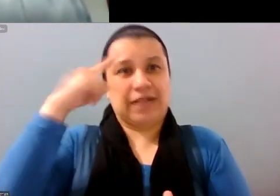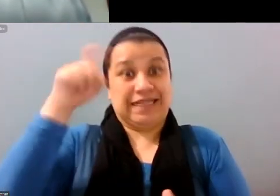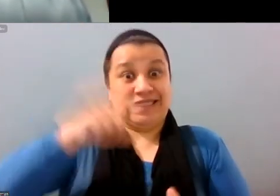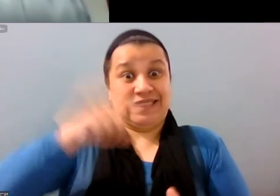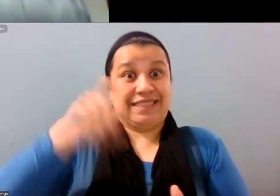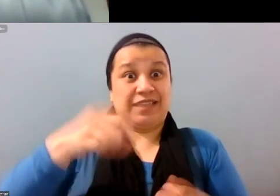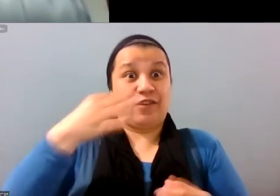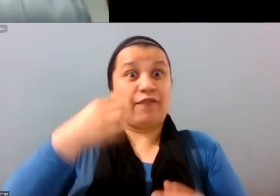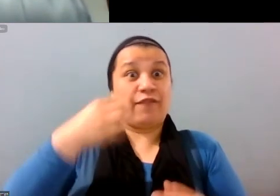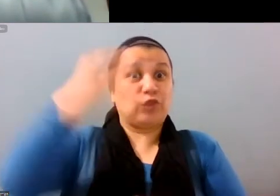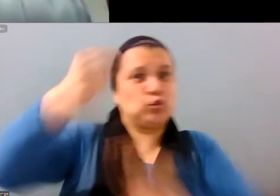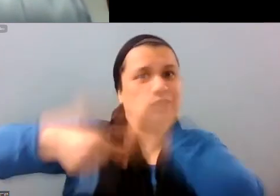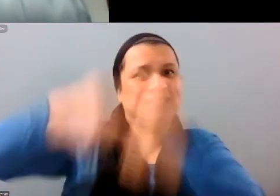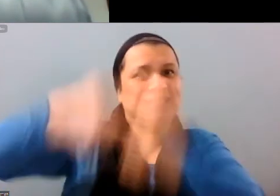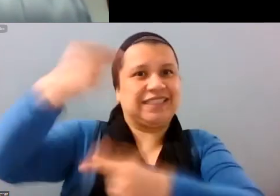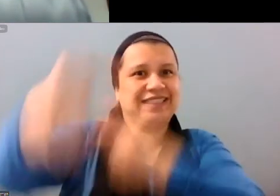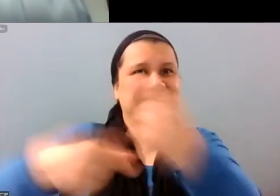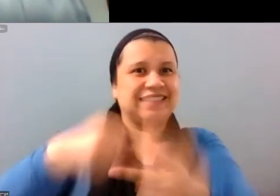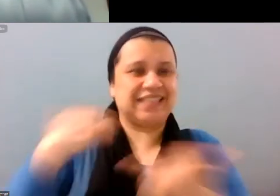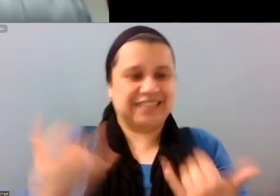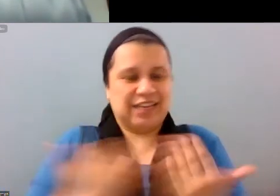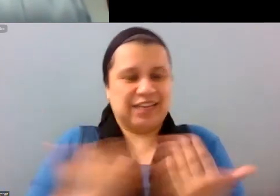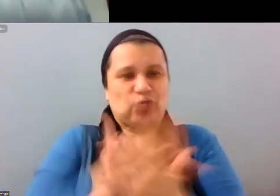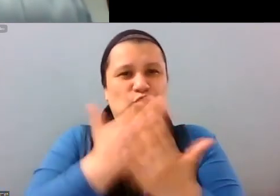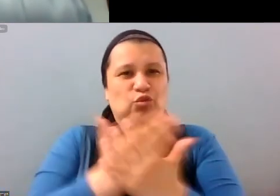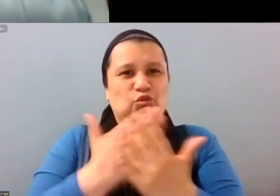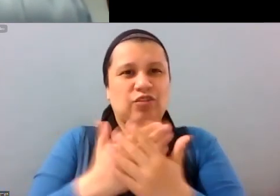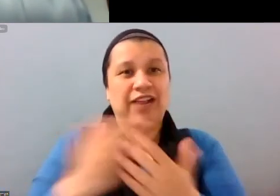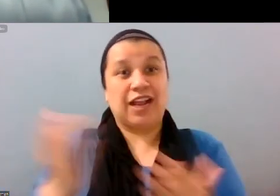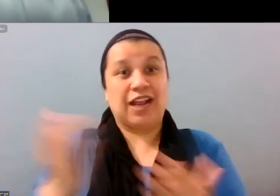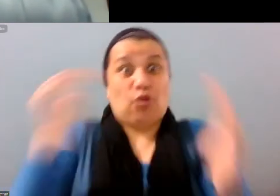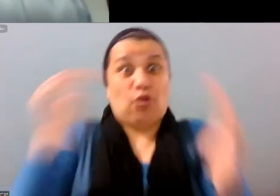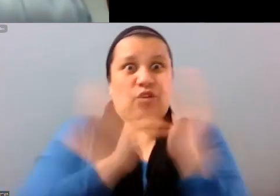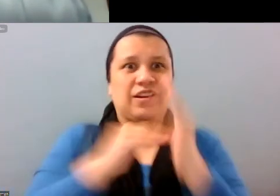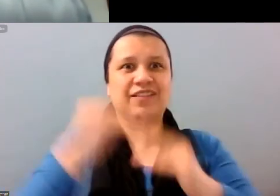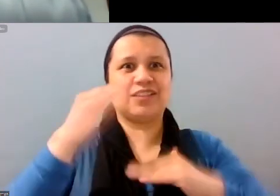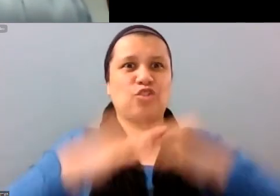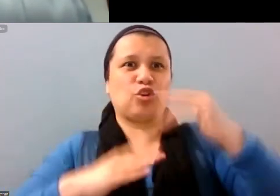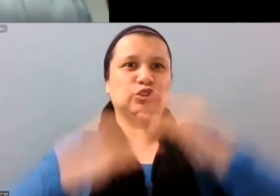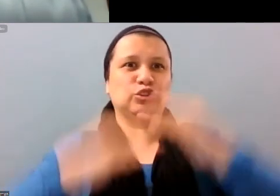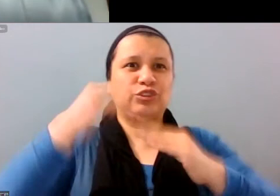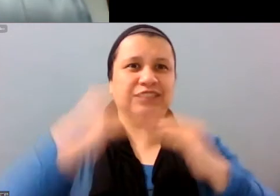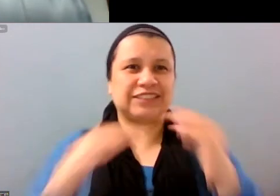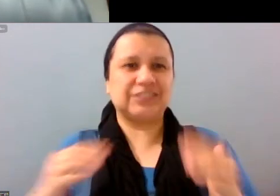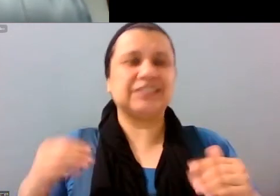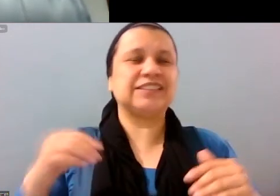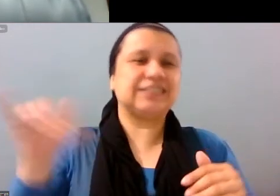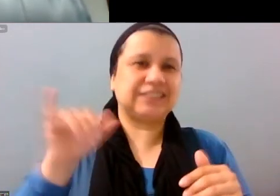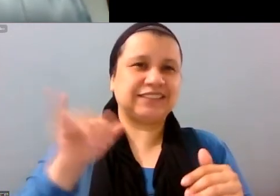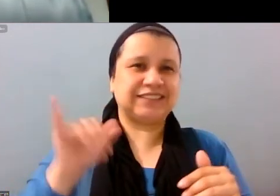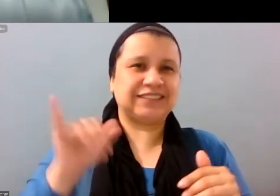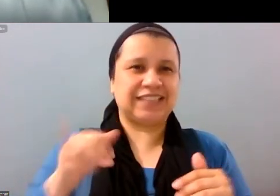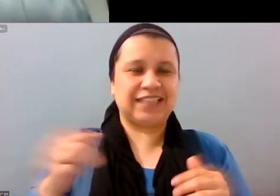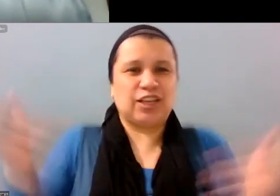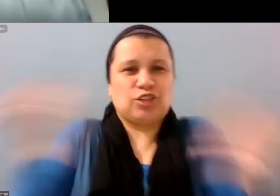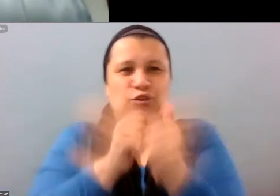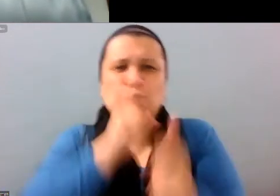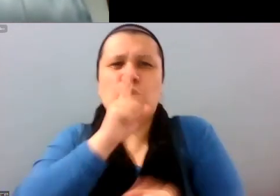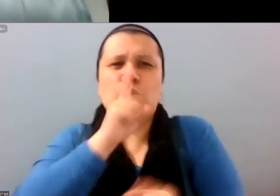futuras generaciones en esa construcción en esa reconstrucción pues cuenten plenamente con el acompañamiento y el compromiso de la UNED